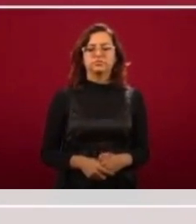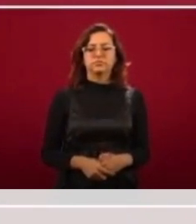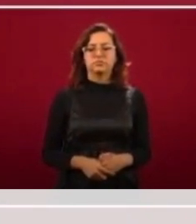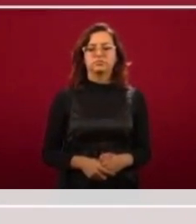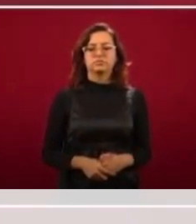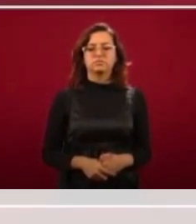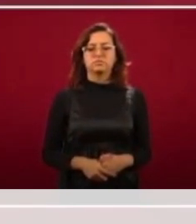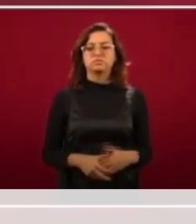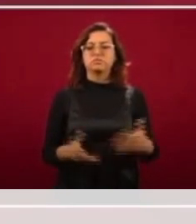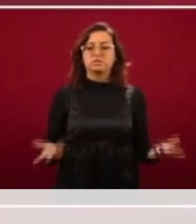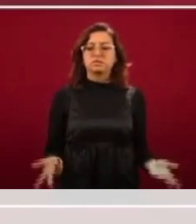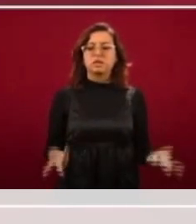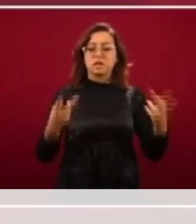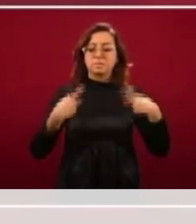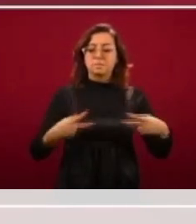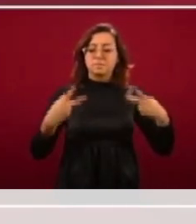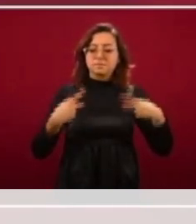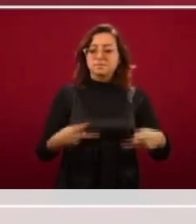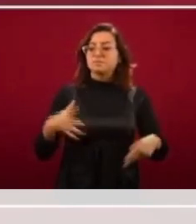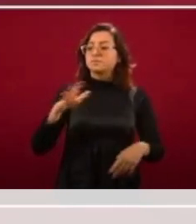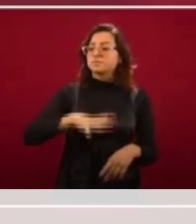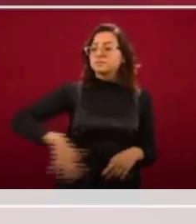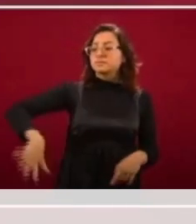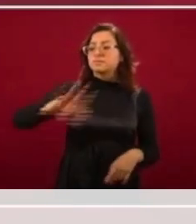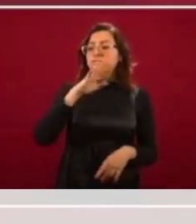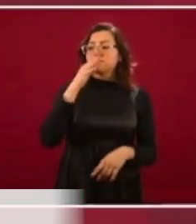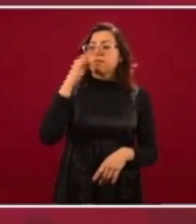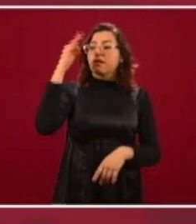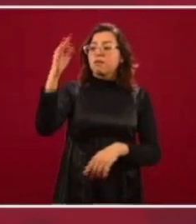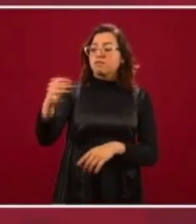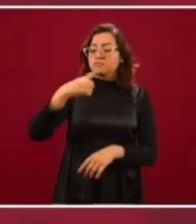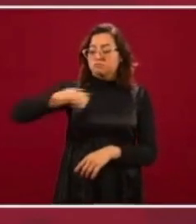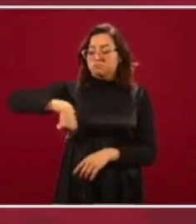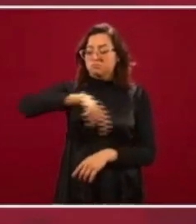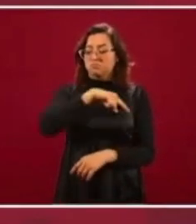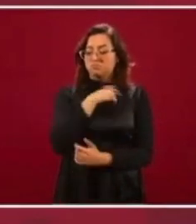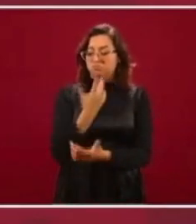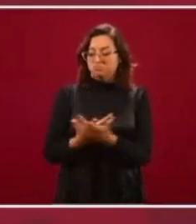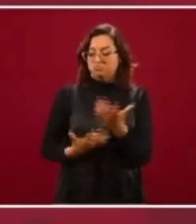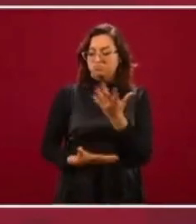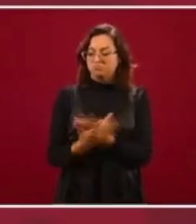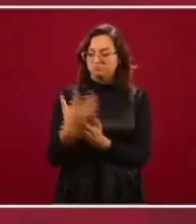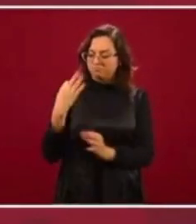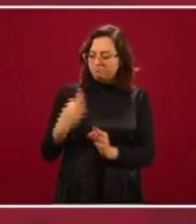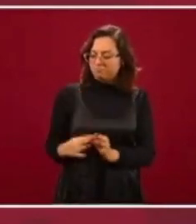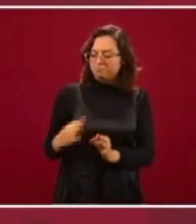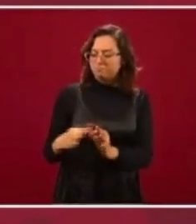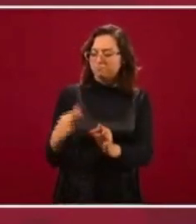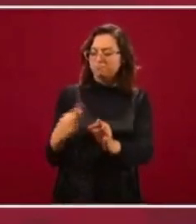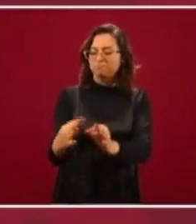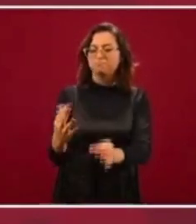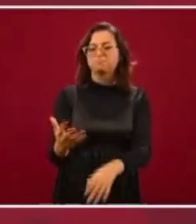se está actuando de manera responsable y que no debe